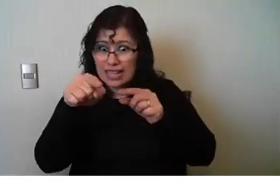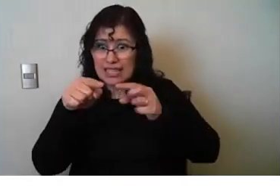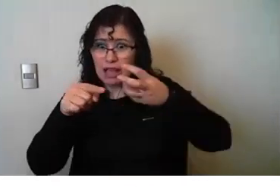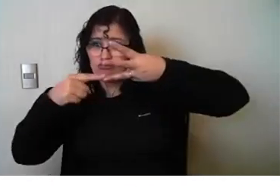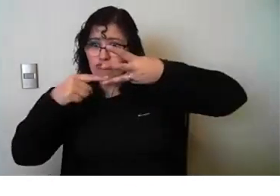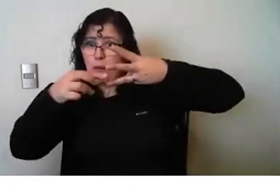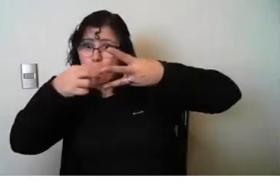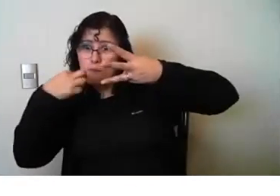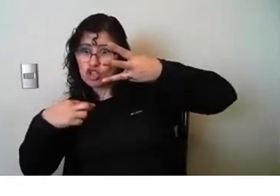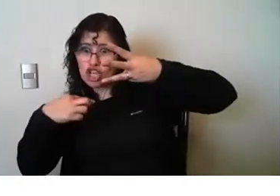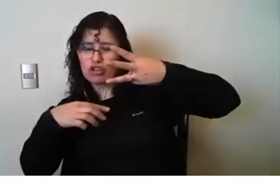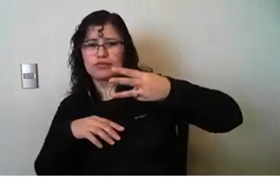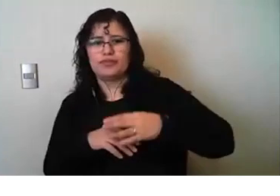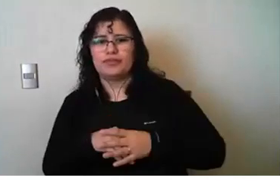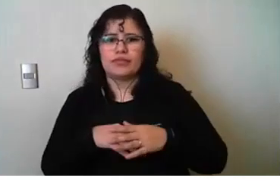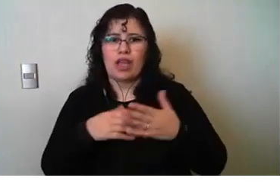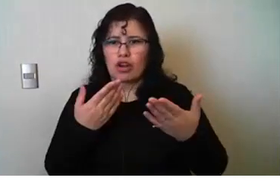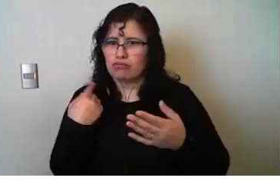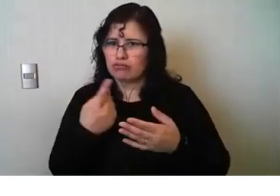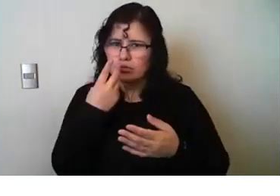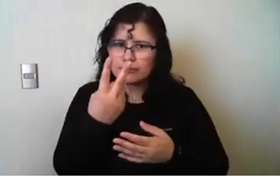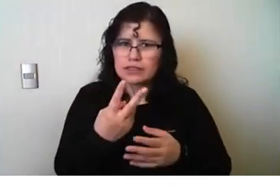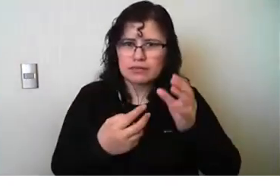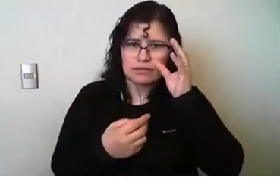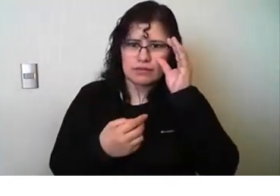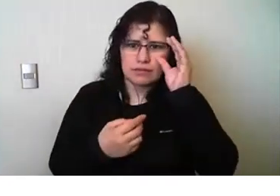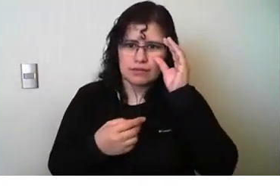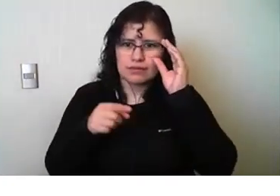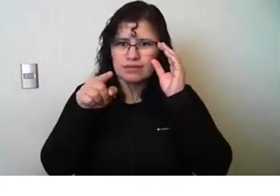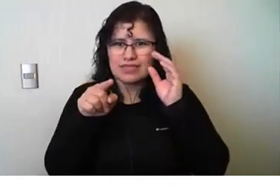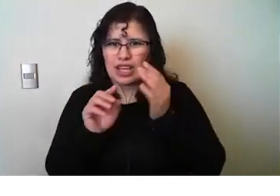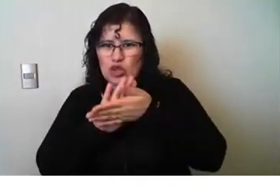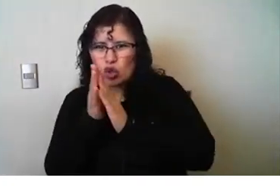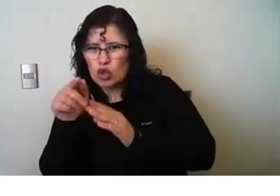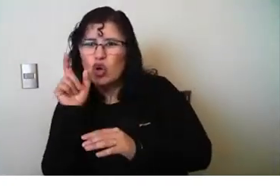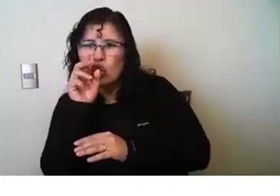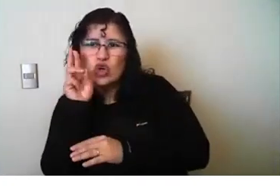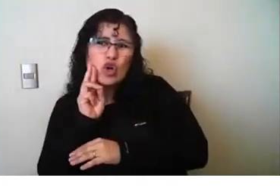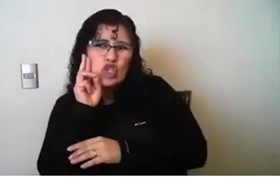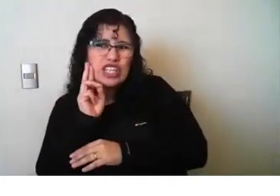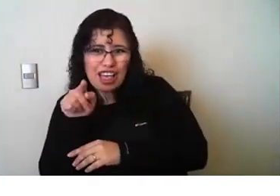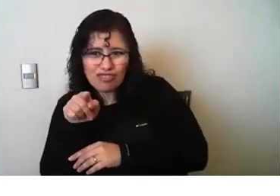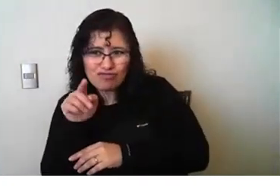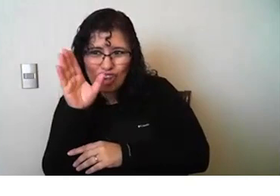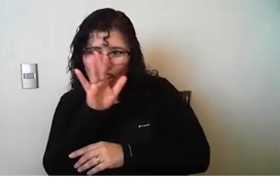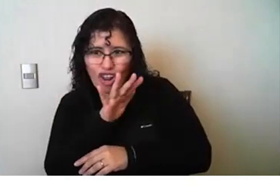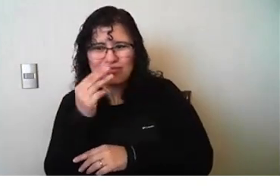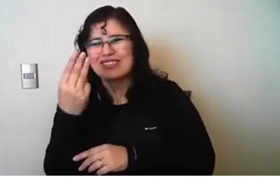si lo pudiéramos ver en esta forma, todo lo que está aquí en color rosado